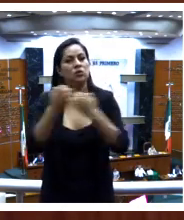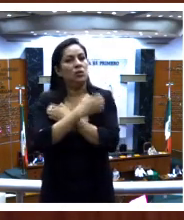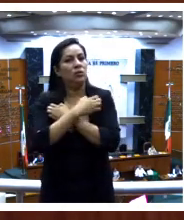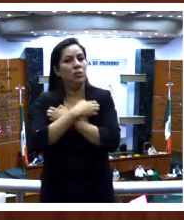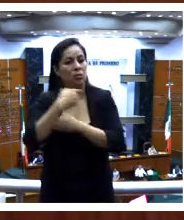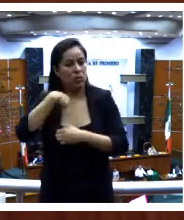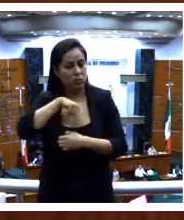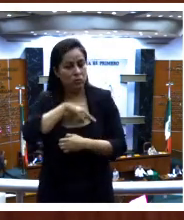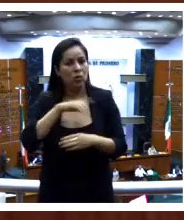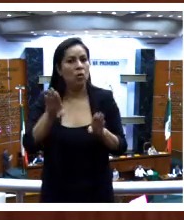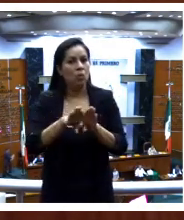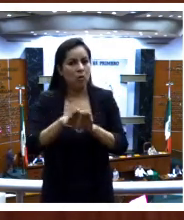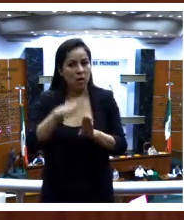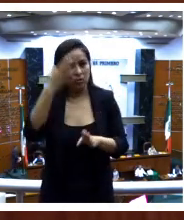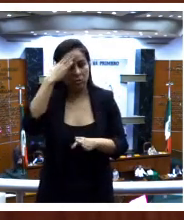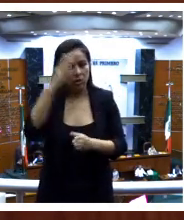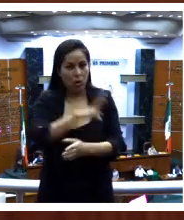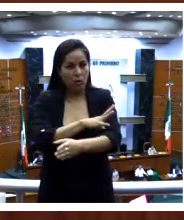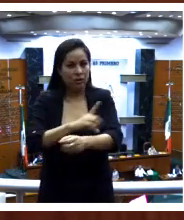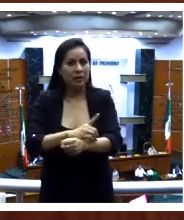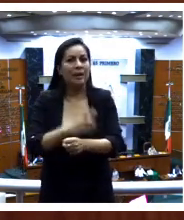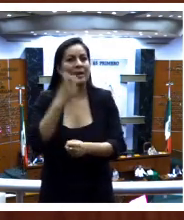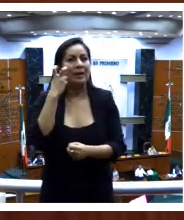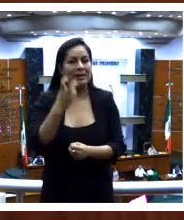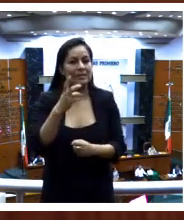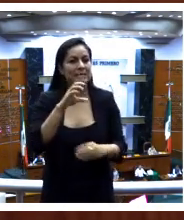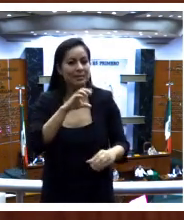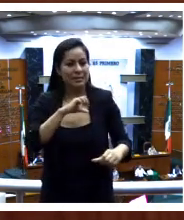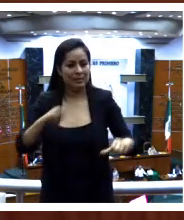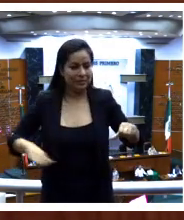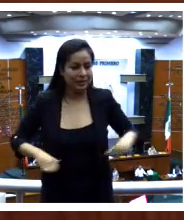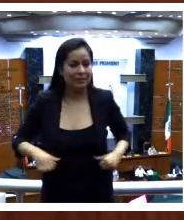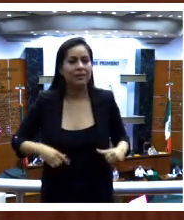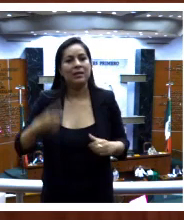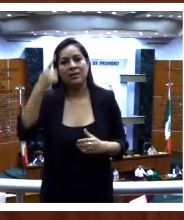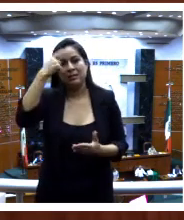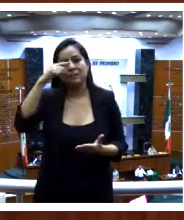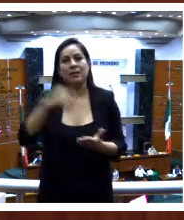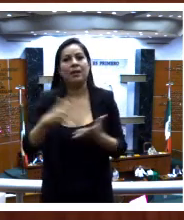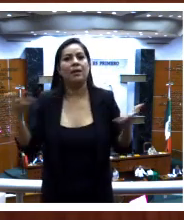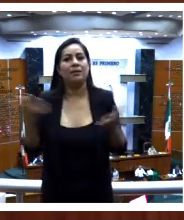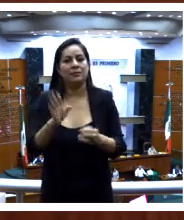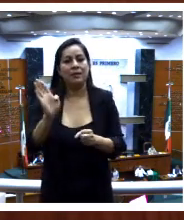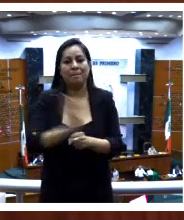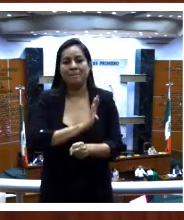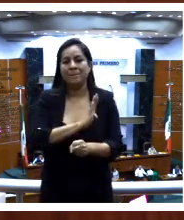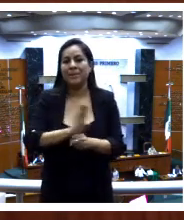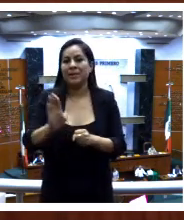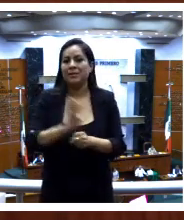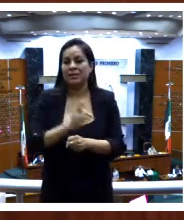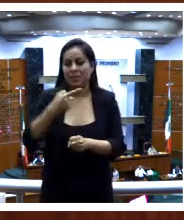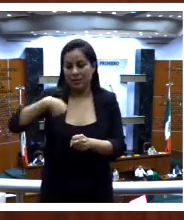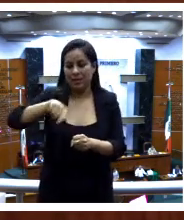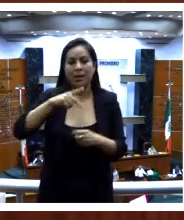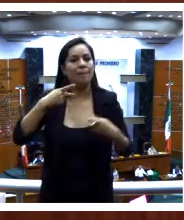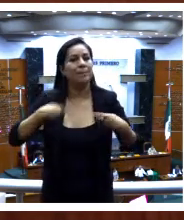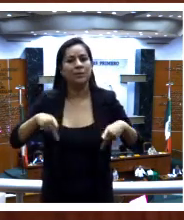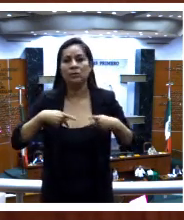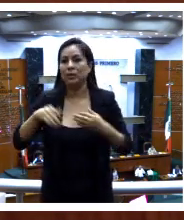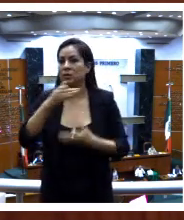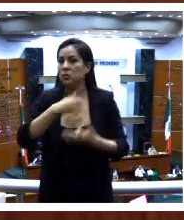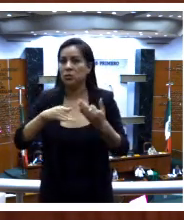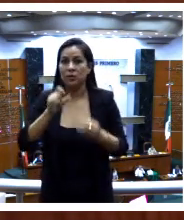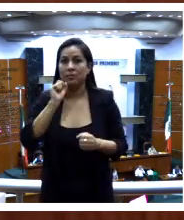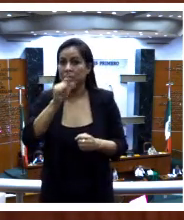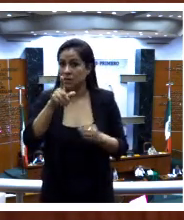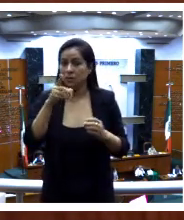nuestra labor como autoridades coordinar estas acciones para la construcción de bienestar para todas las personas, incluidas